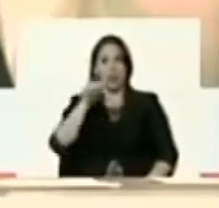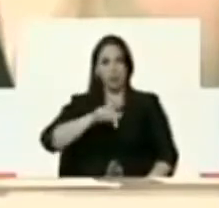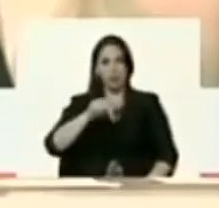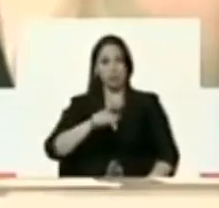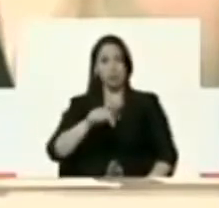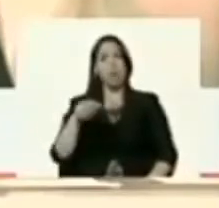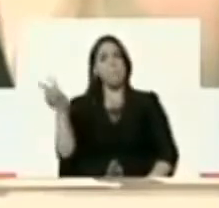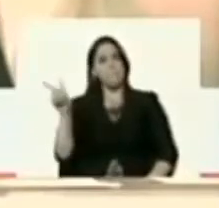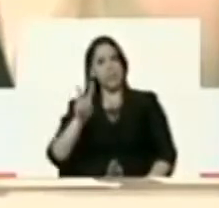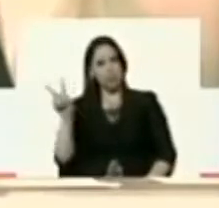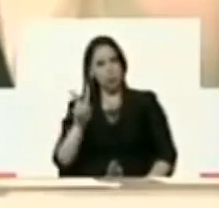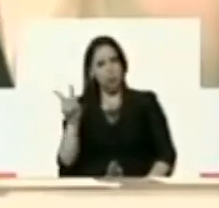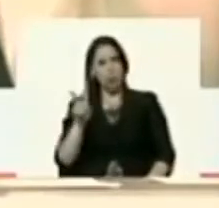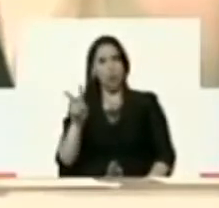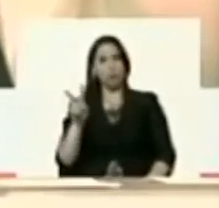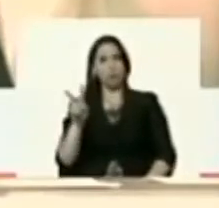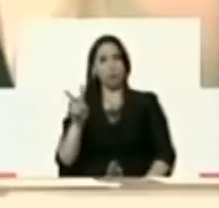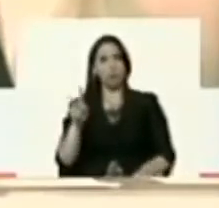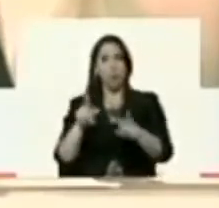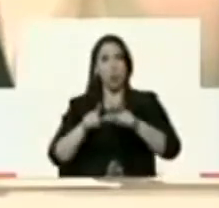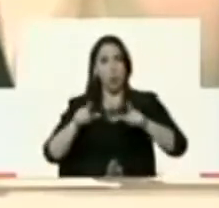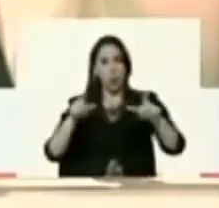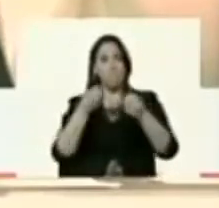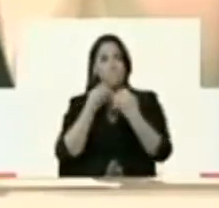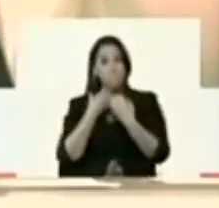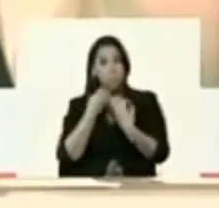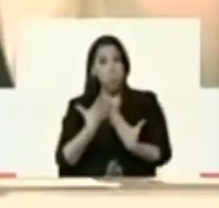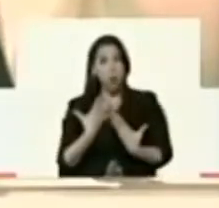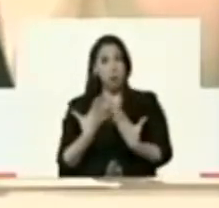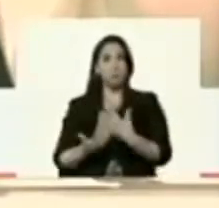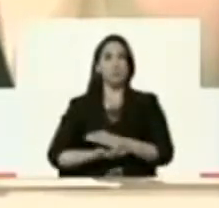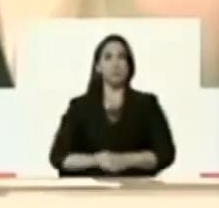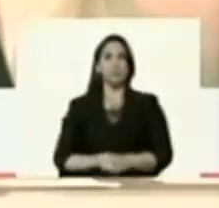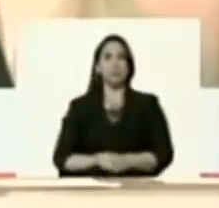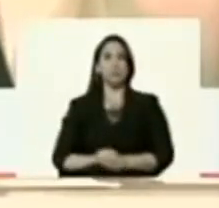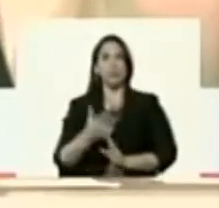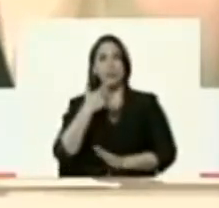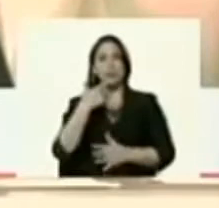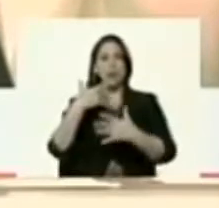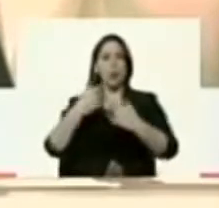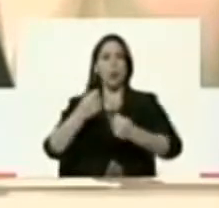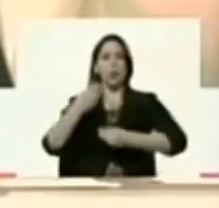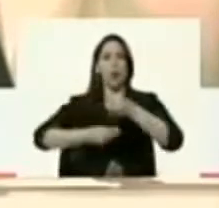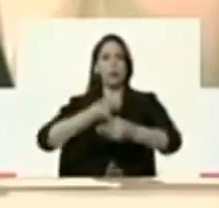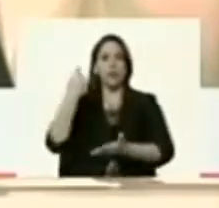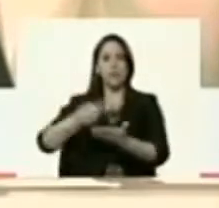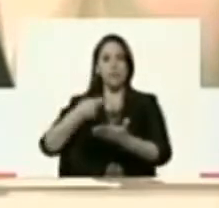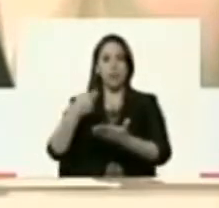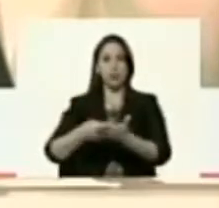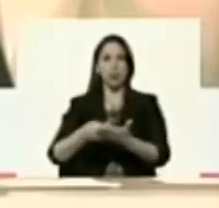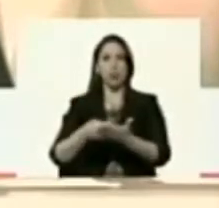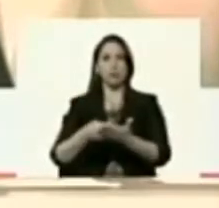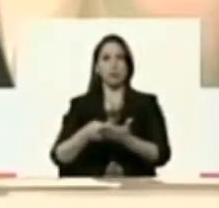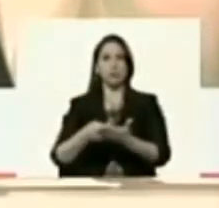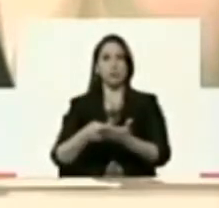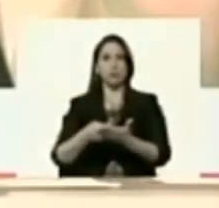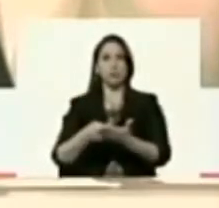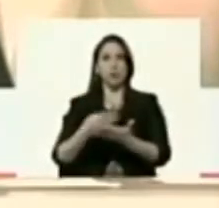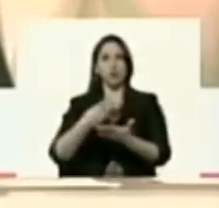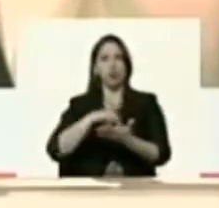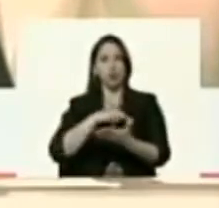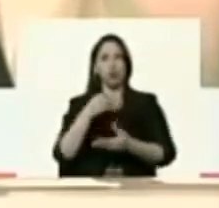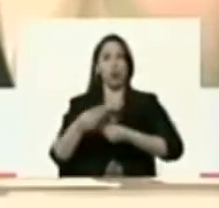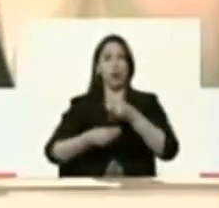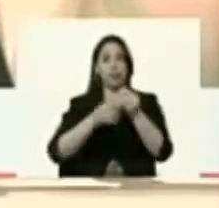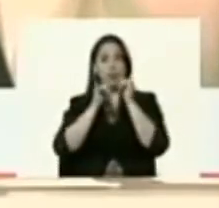Venezuela es un lugar bueno y seguro para hacer inversiones. Así se lo estamos haciendo saber